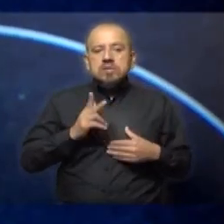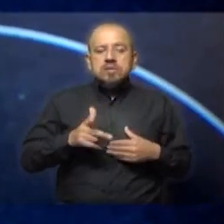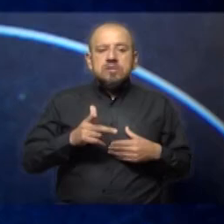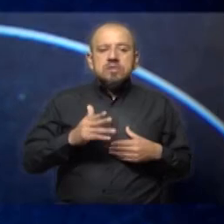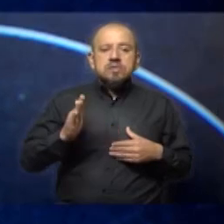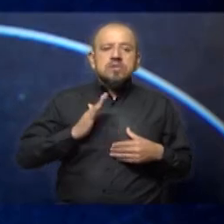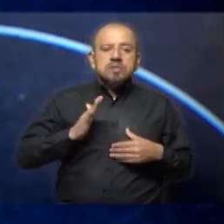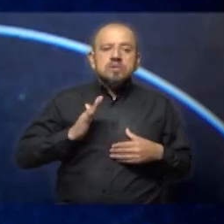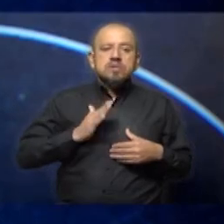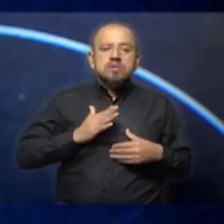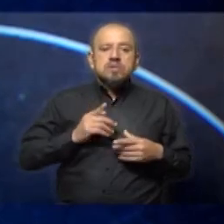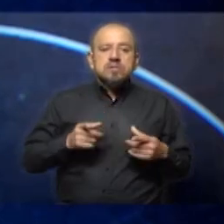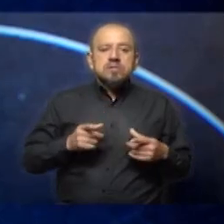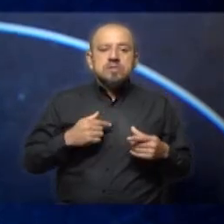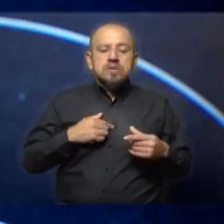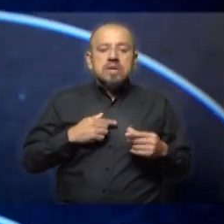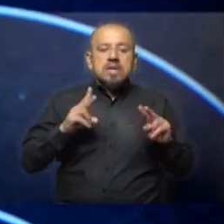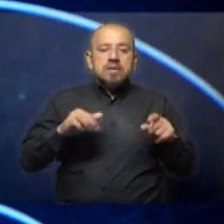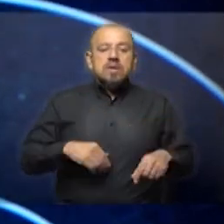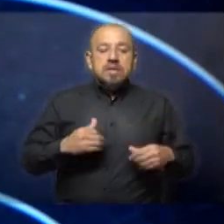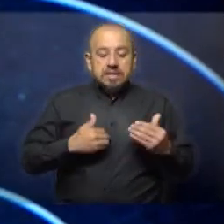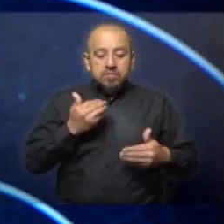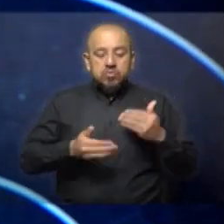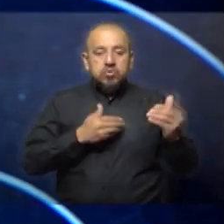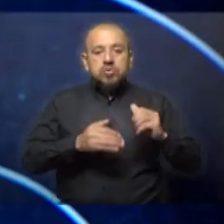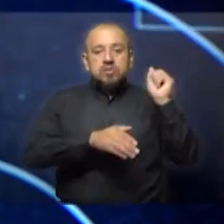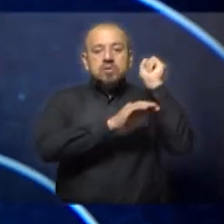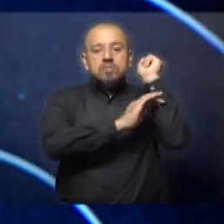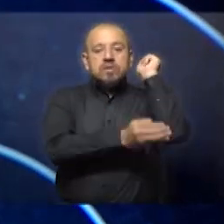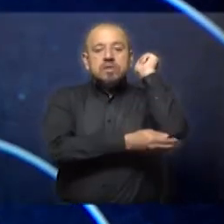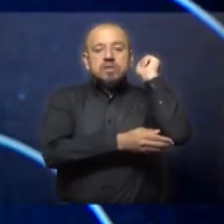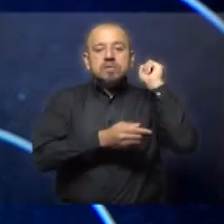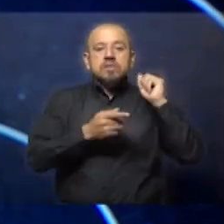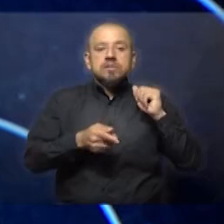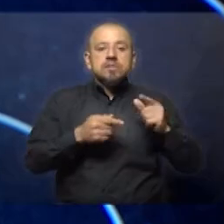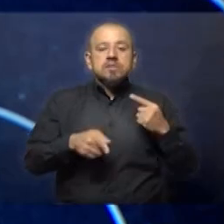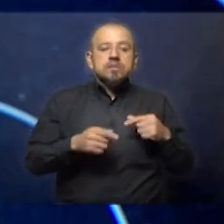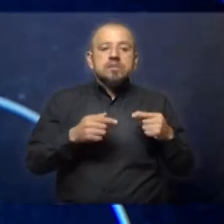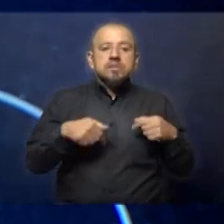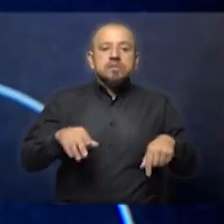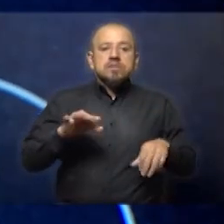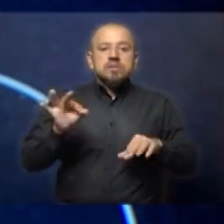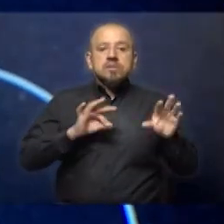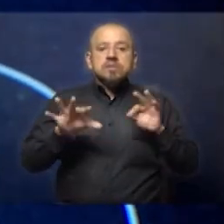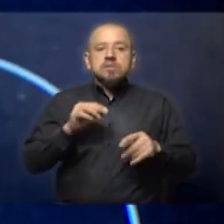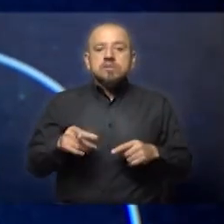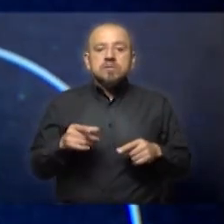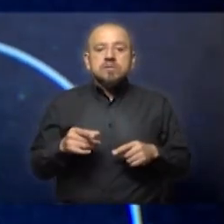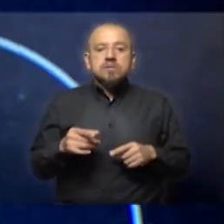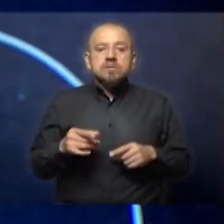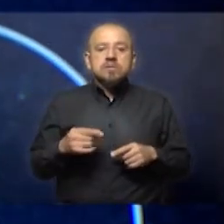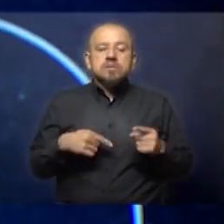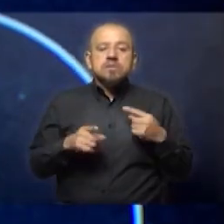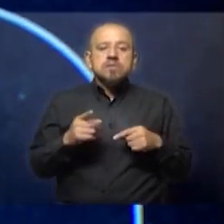lleva digamos la carga reproductiva no O sea así está distribuida la lotería de la naturaleza por la cual